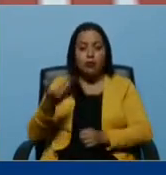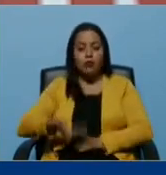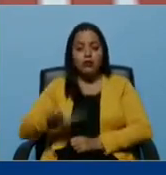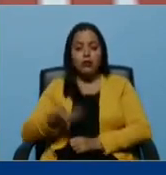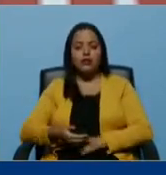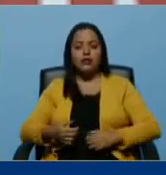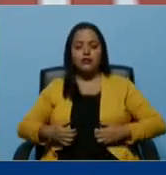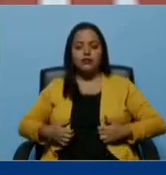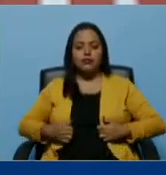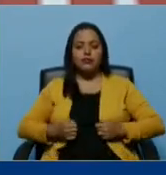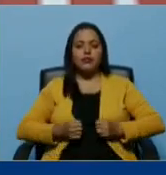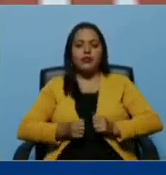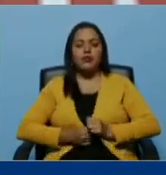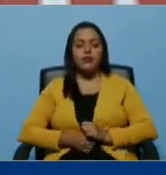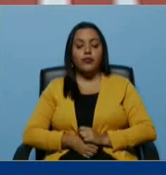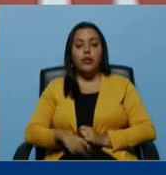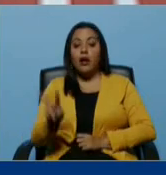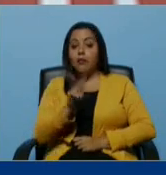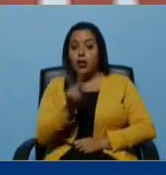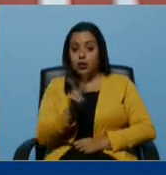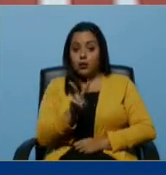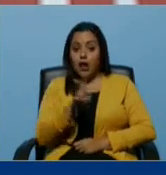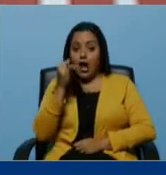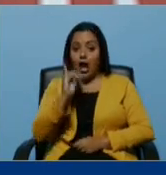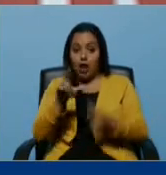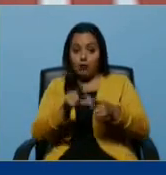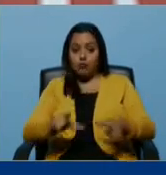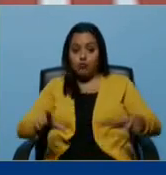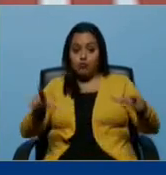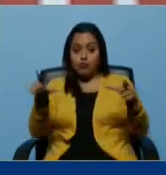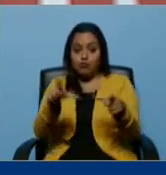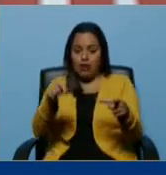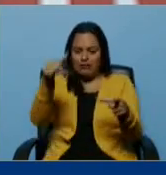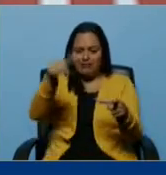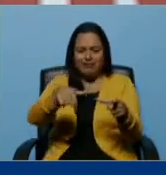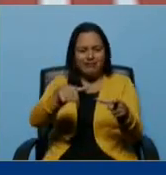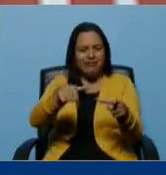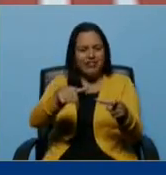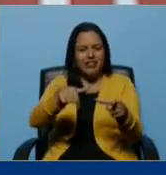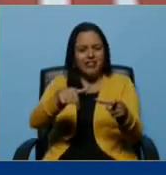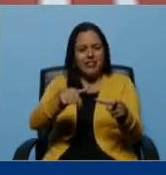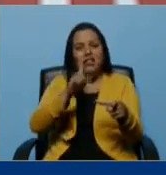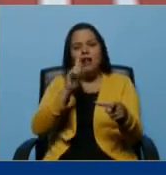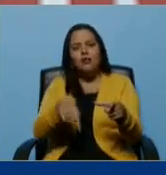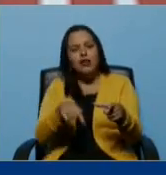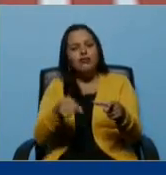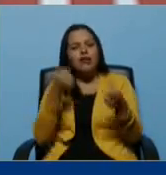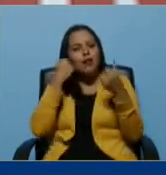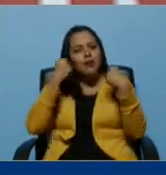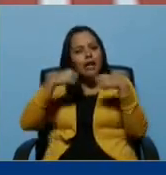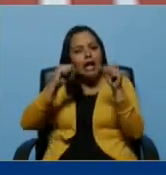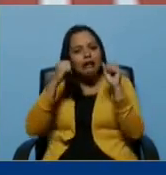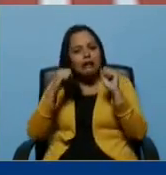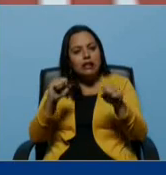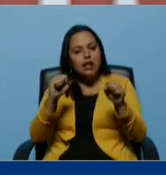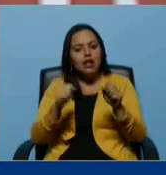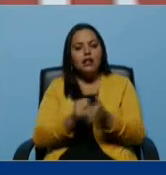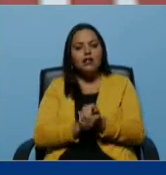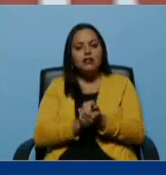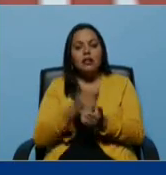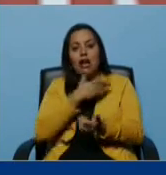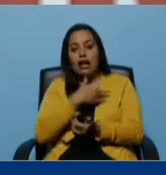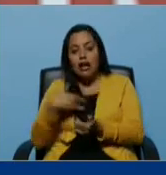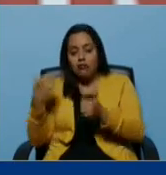que Venezuela se ha convertido en el epicentro y se ha convertido en un experimento también para la